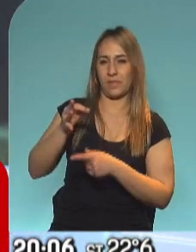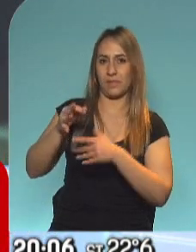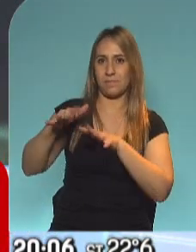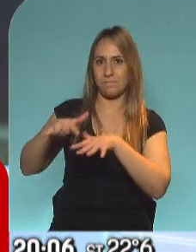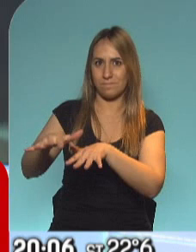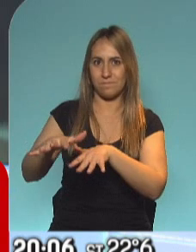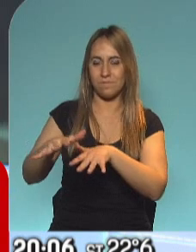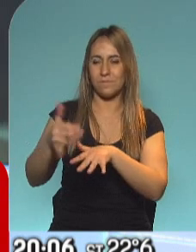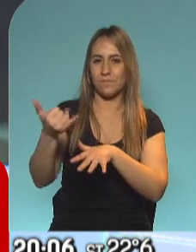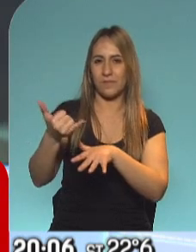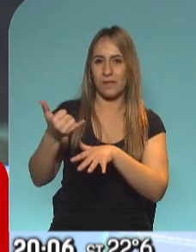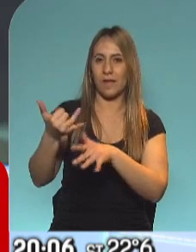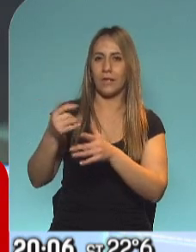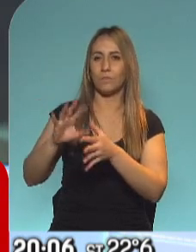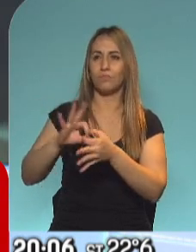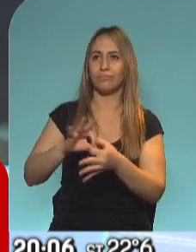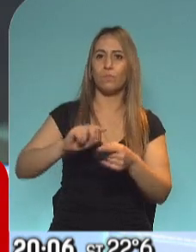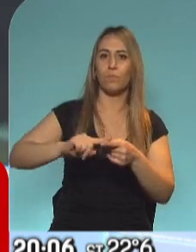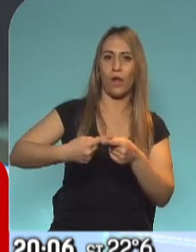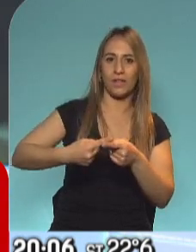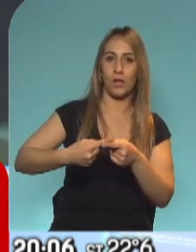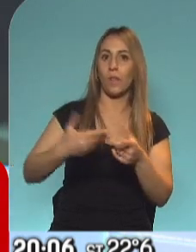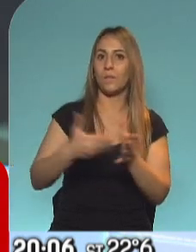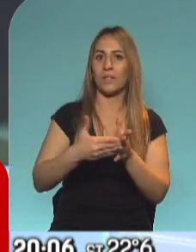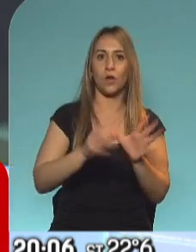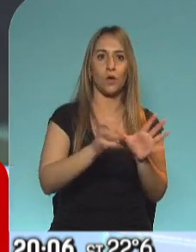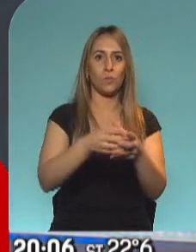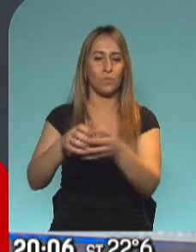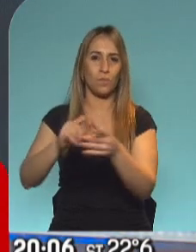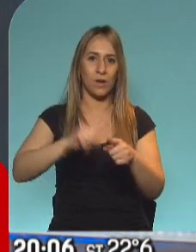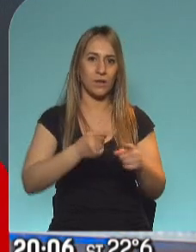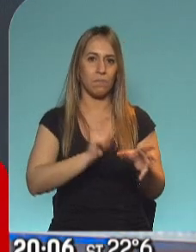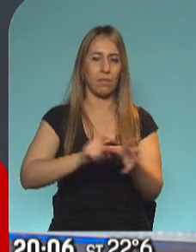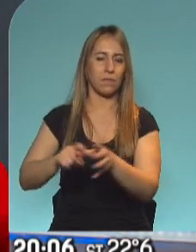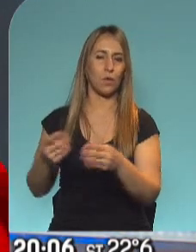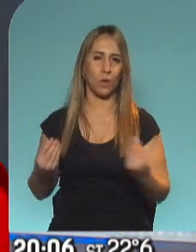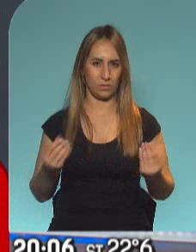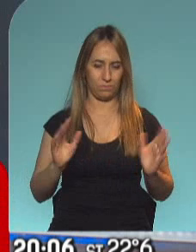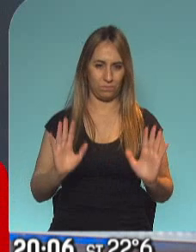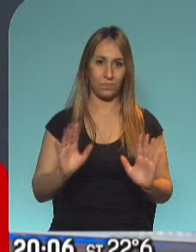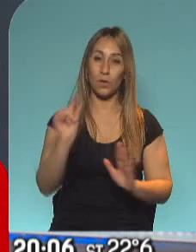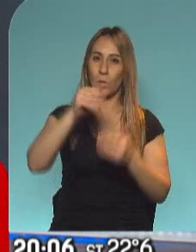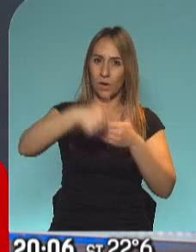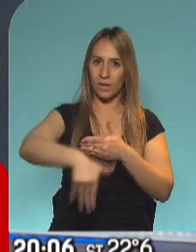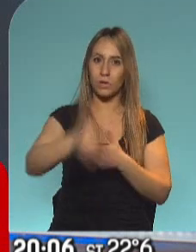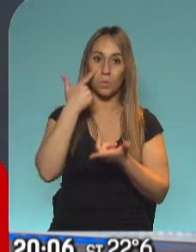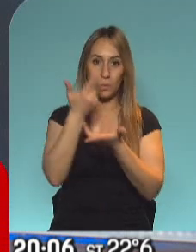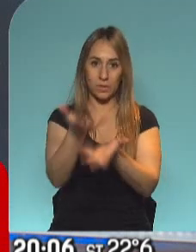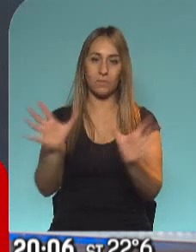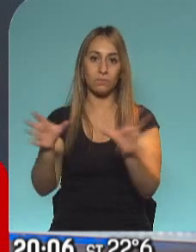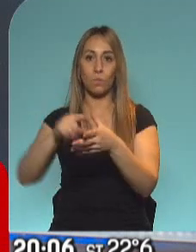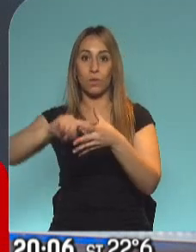repercusiones dependiendo la parte del arco político, digamos, sí, ¿no? En un rato vamos a ver todas las repercusiones de la oposición